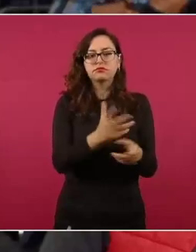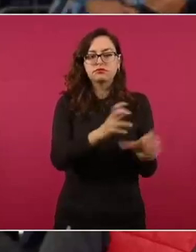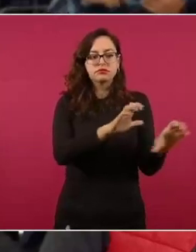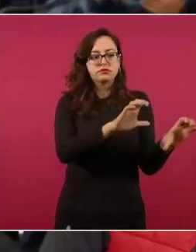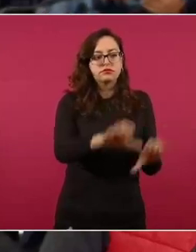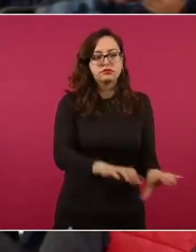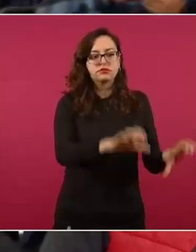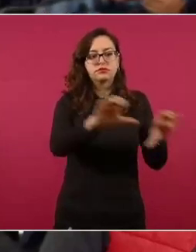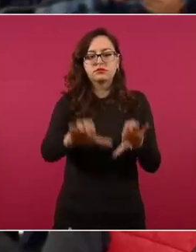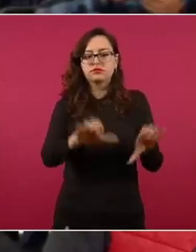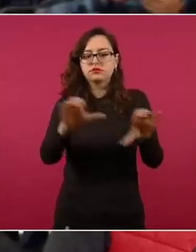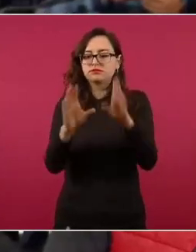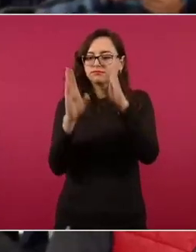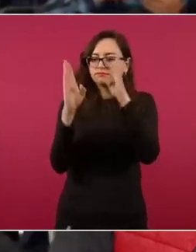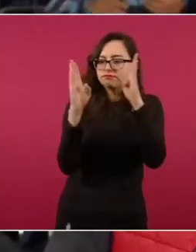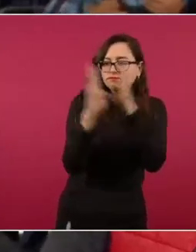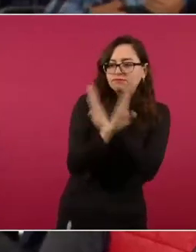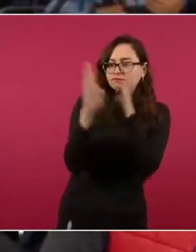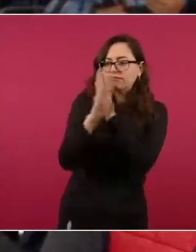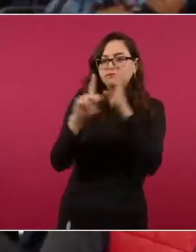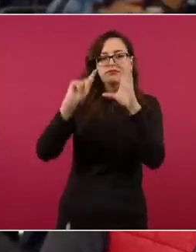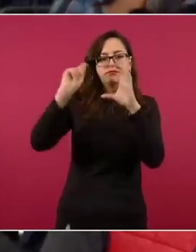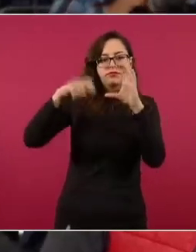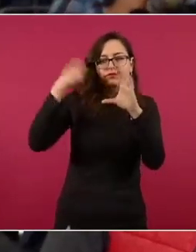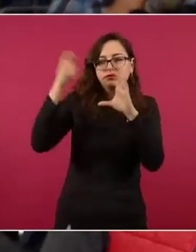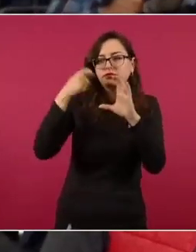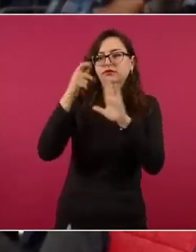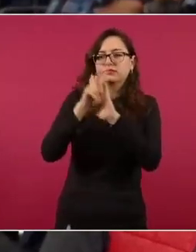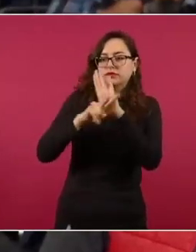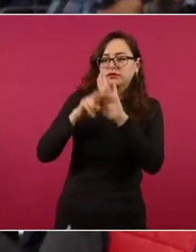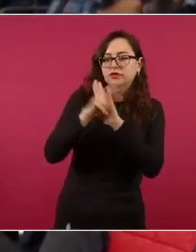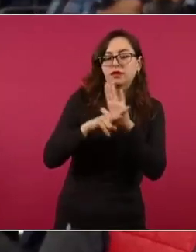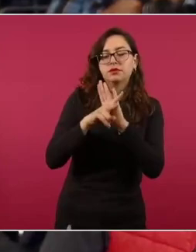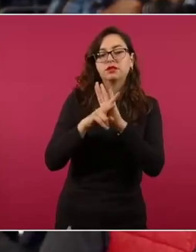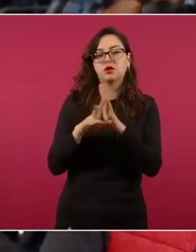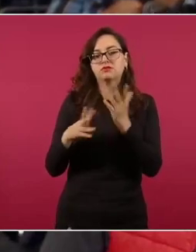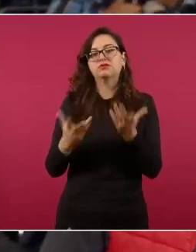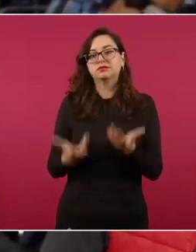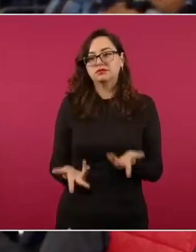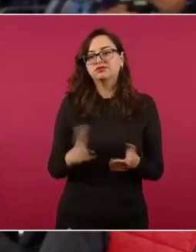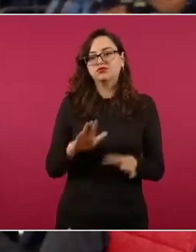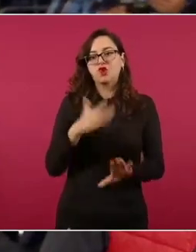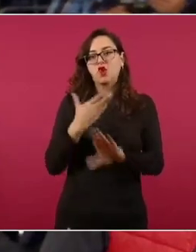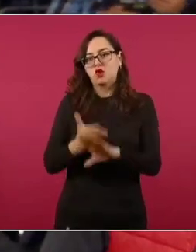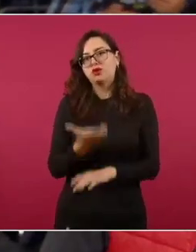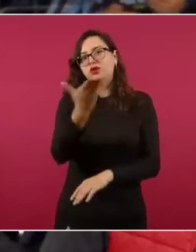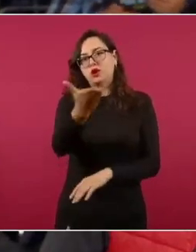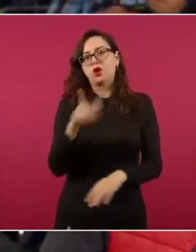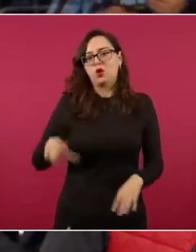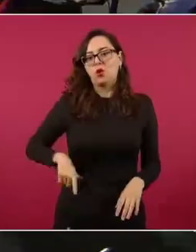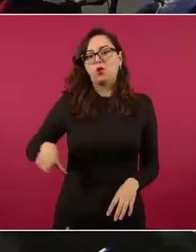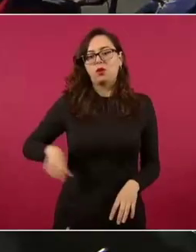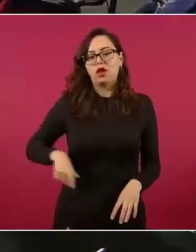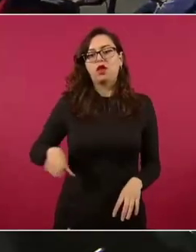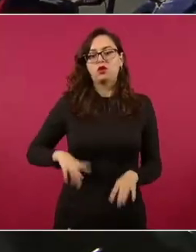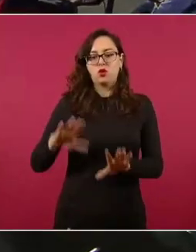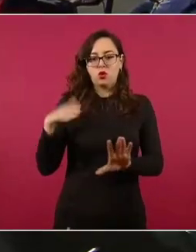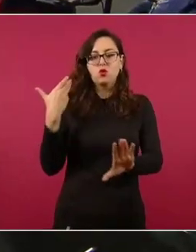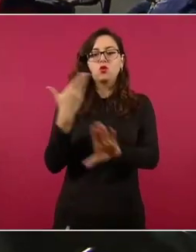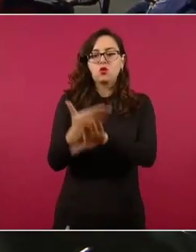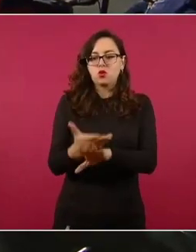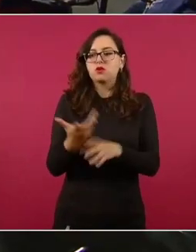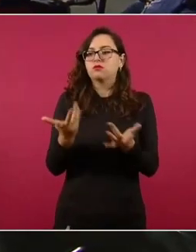de grabaciones ilegales e incluso de funcionarios del actual gobierno, había grabaciones de